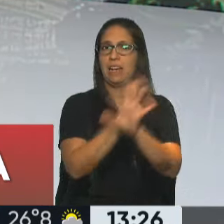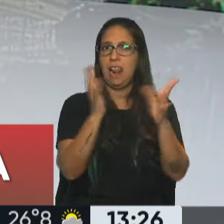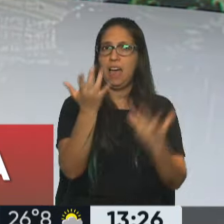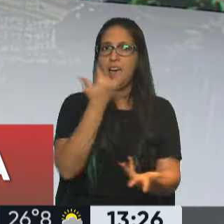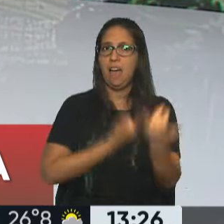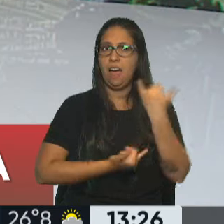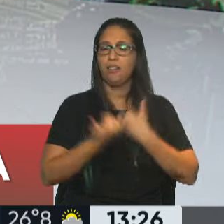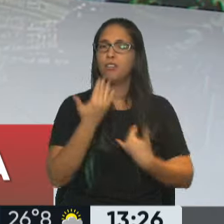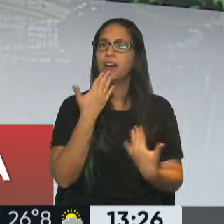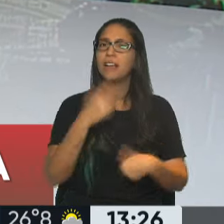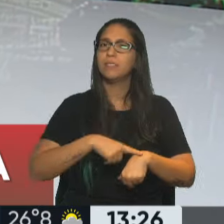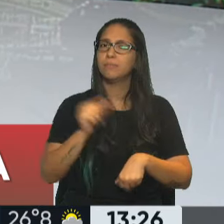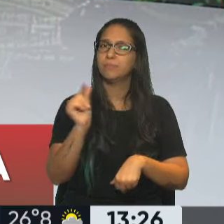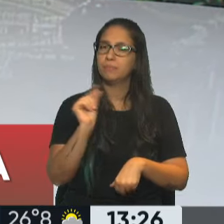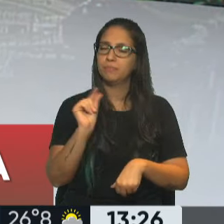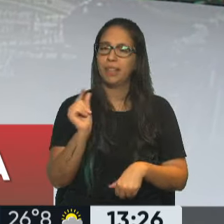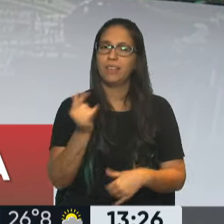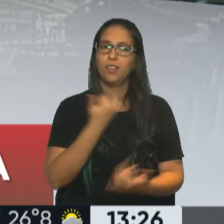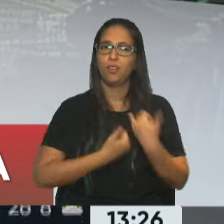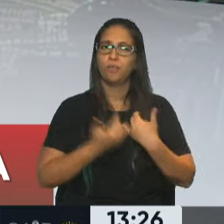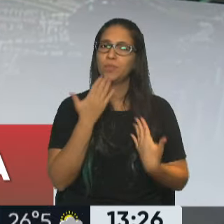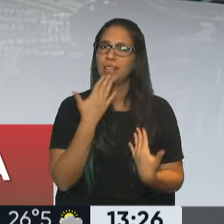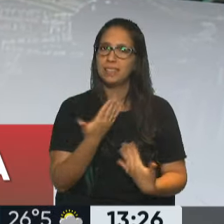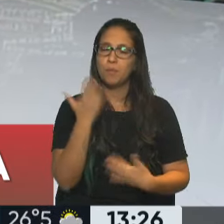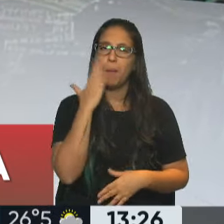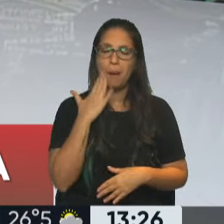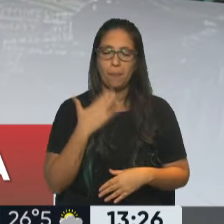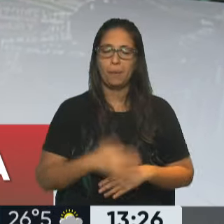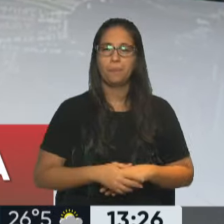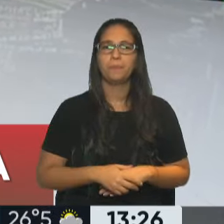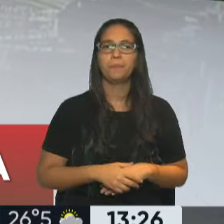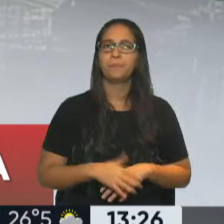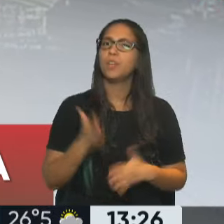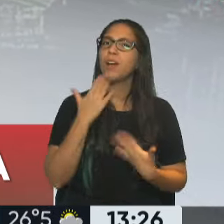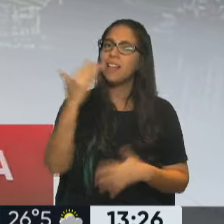y gracias por estos minutos, muy gentil, ¿eh? No, muchas gracias a ustedes por llamar, ¿eh?